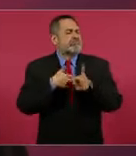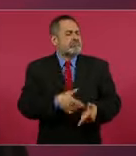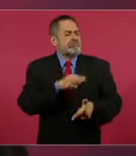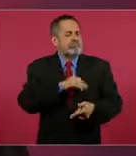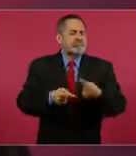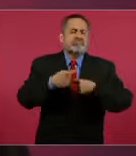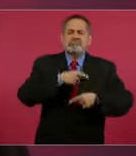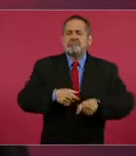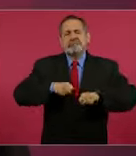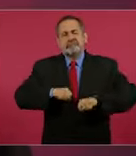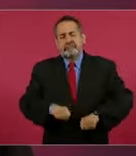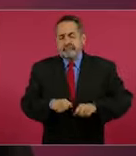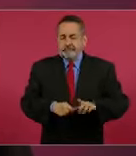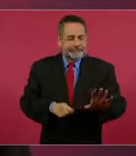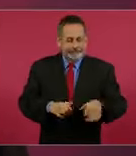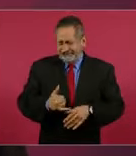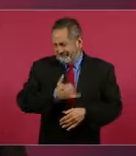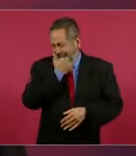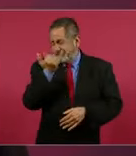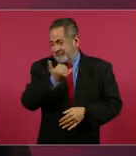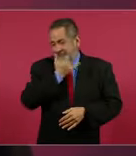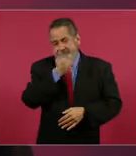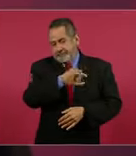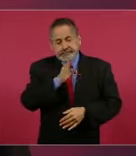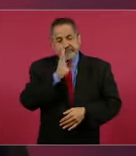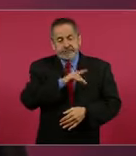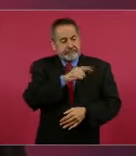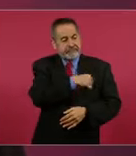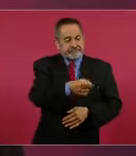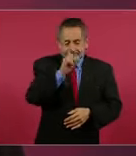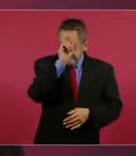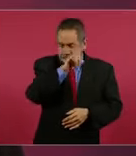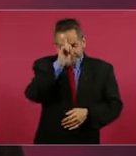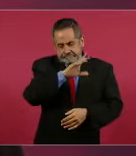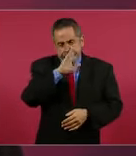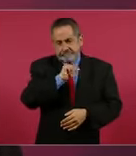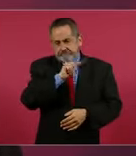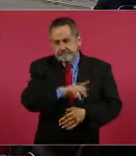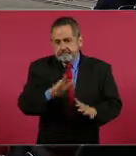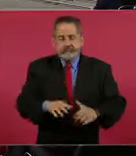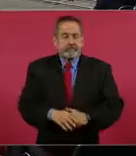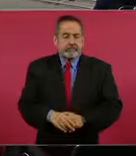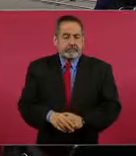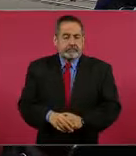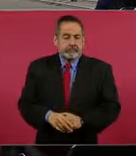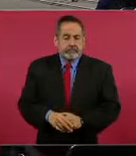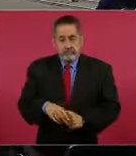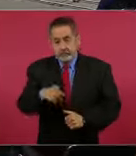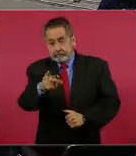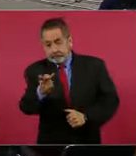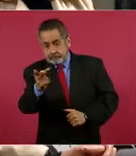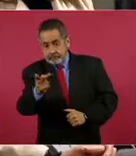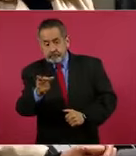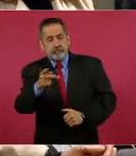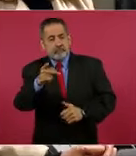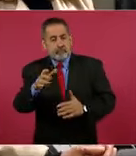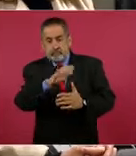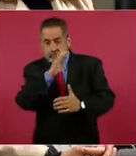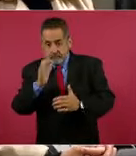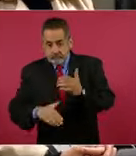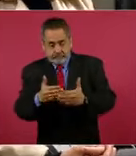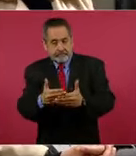regresar a lo mismo. Están equivocados, están mal aconsejados. Entonces, ¿puede decir que antes de que usted finalice su mandato esto va a estar?